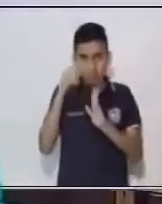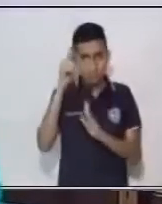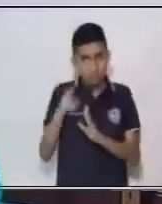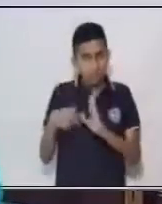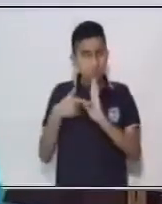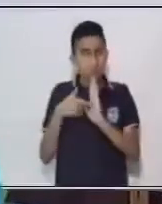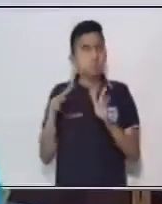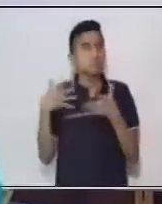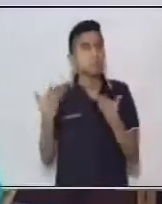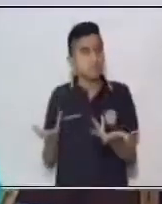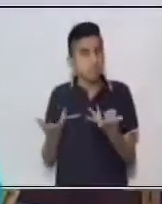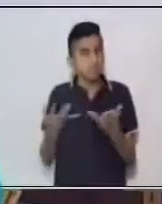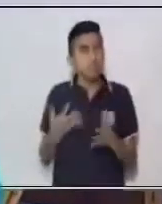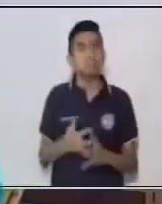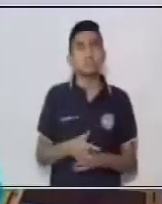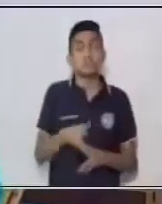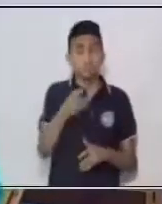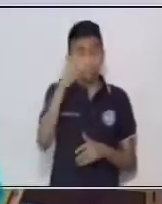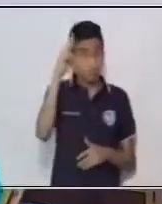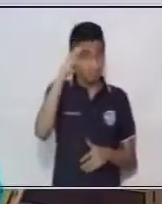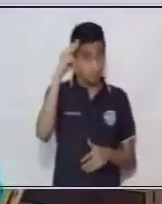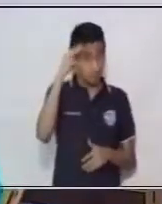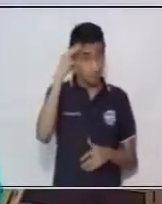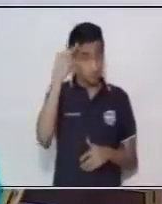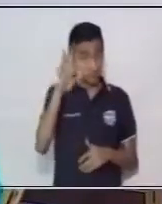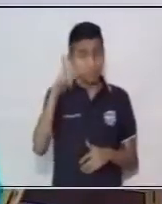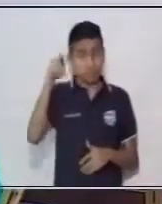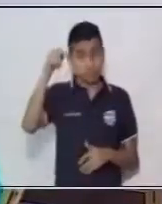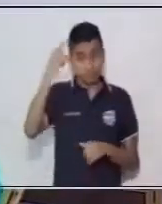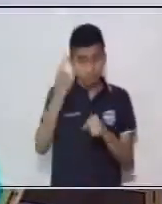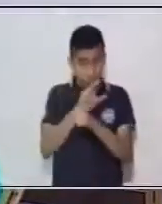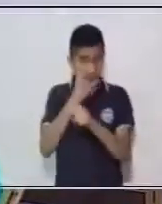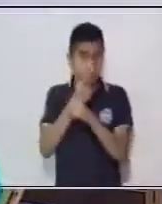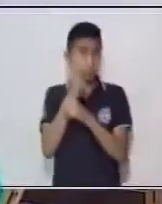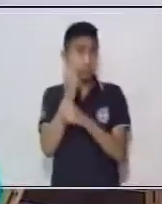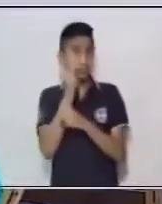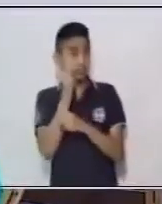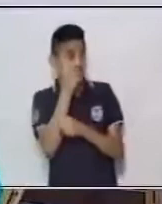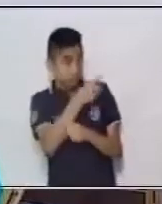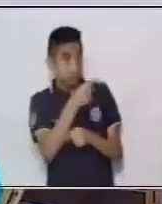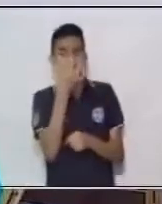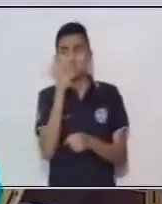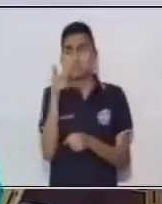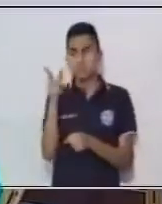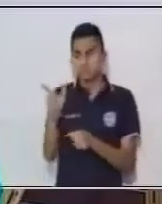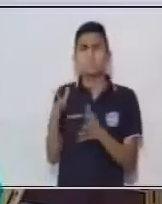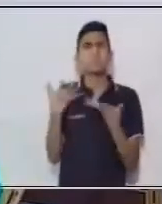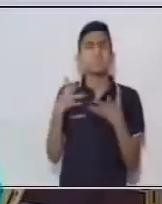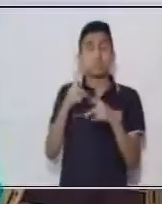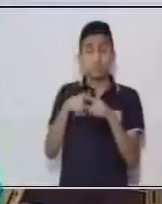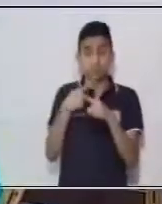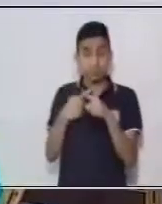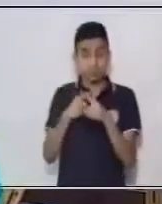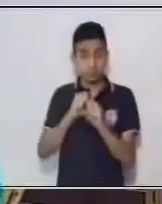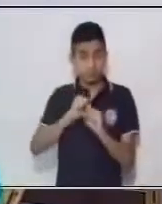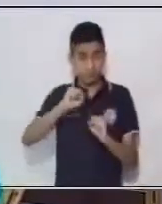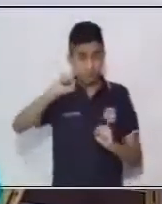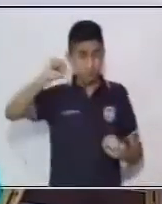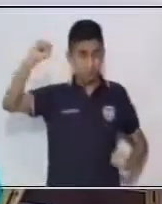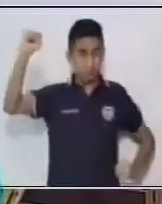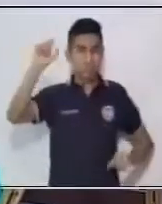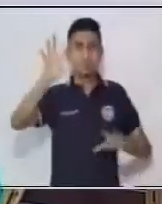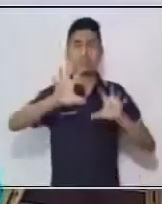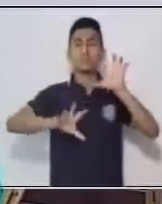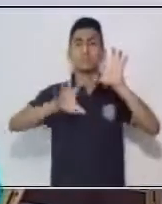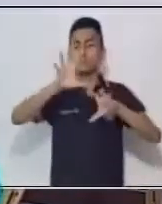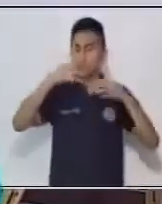indicativo. Recordémonos que estamos usando él o ella. Cuando despierta, el